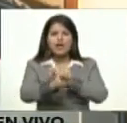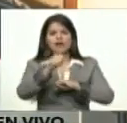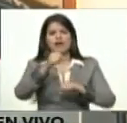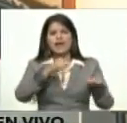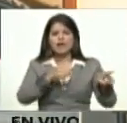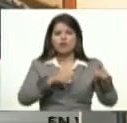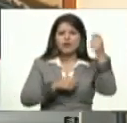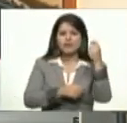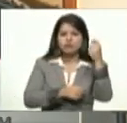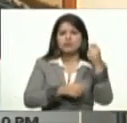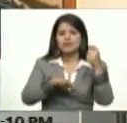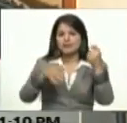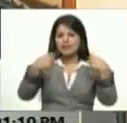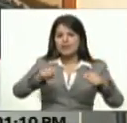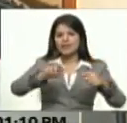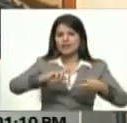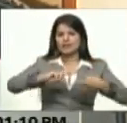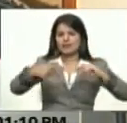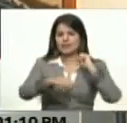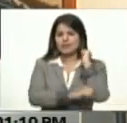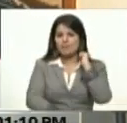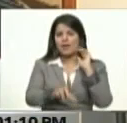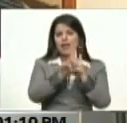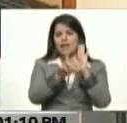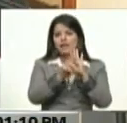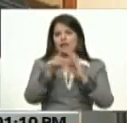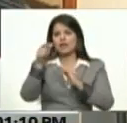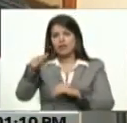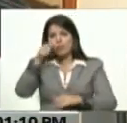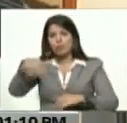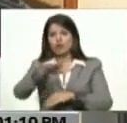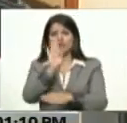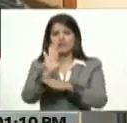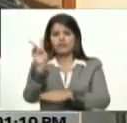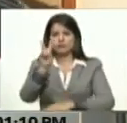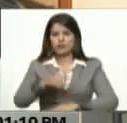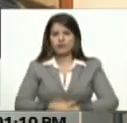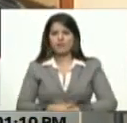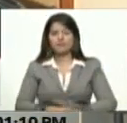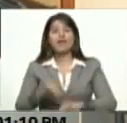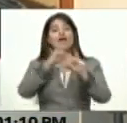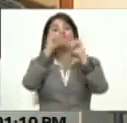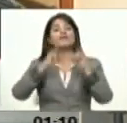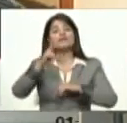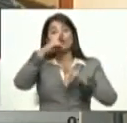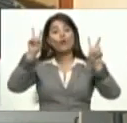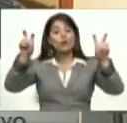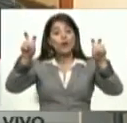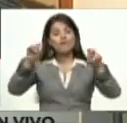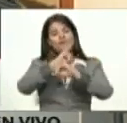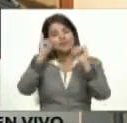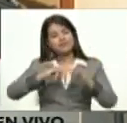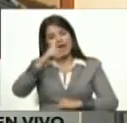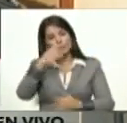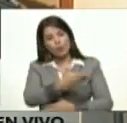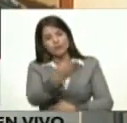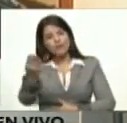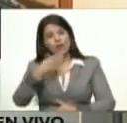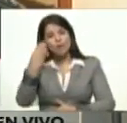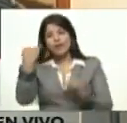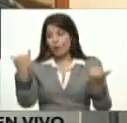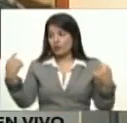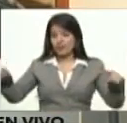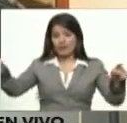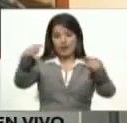fraude legislativo que tratarán de hacer contra las leyes que protegen al pueblo de Venezuela. Feliz año, Venezuela. Feliz año, muchachos, muchachas que están